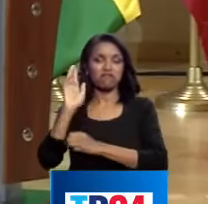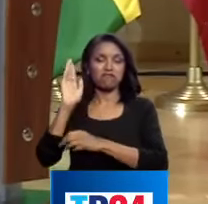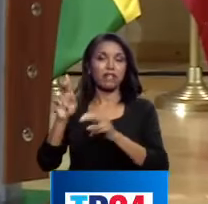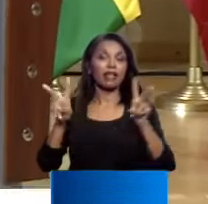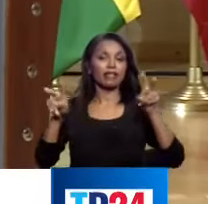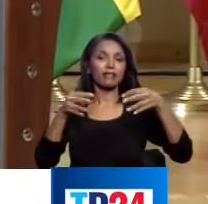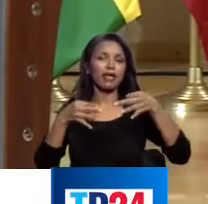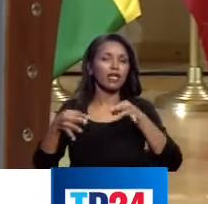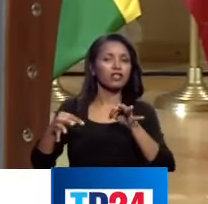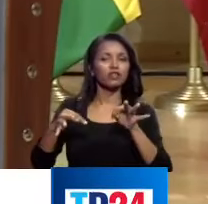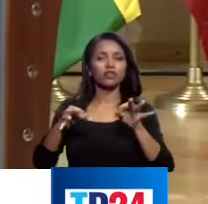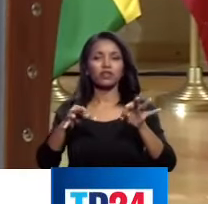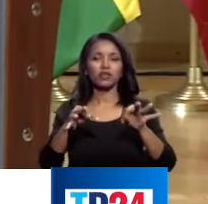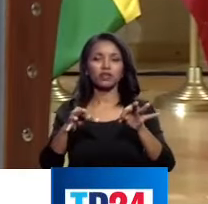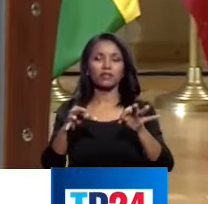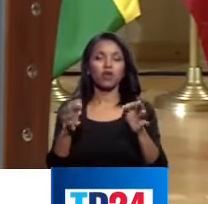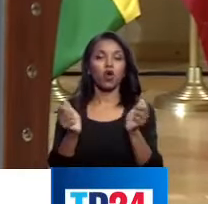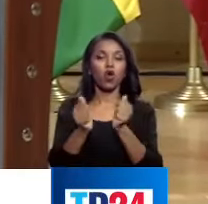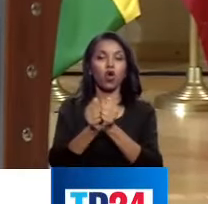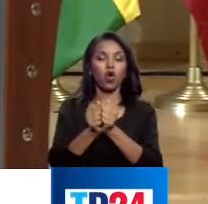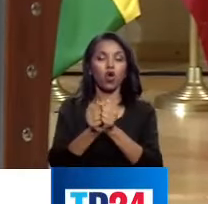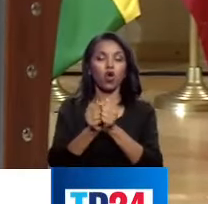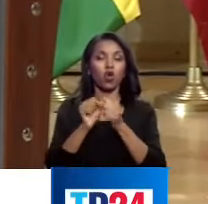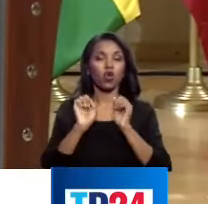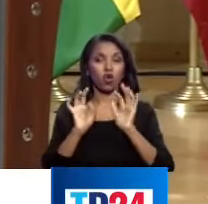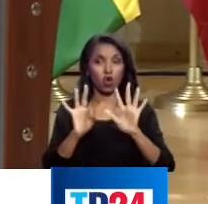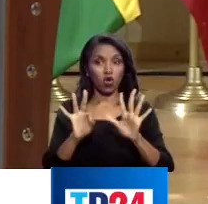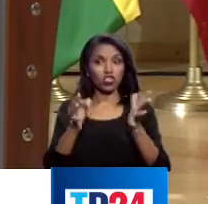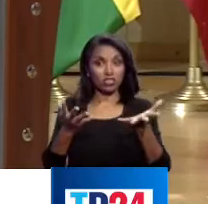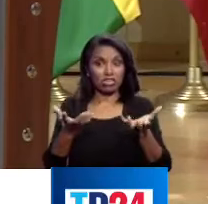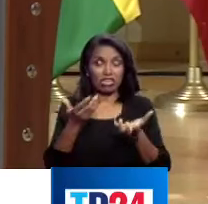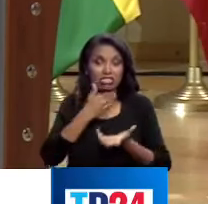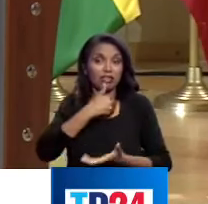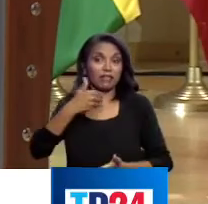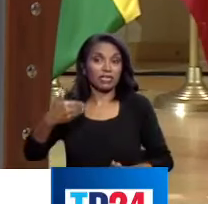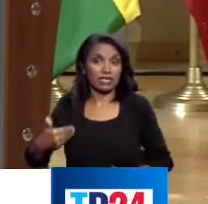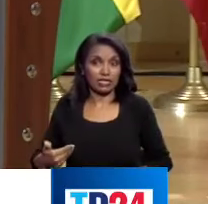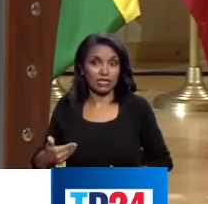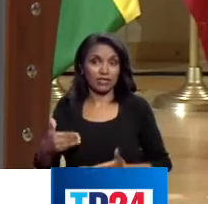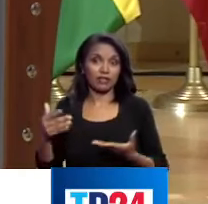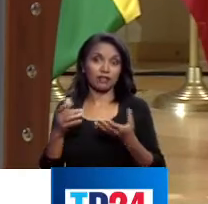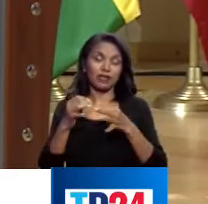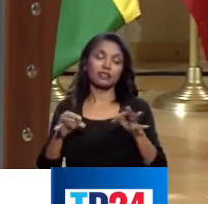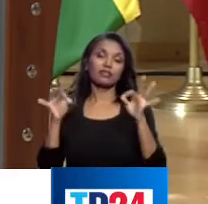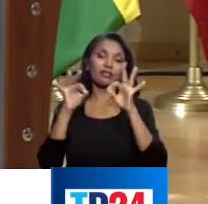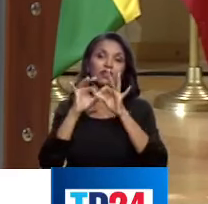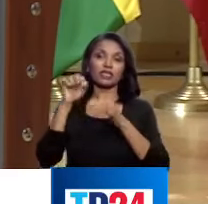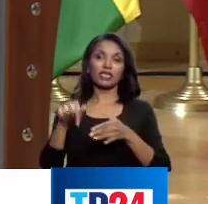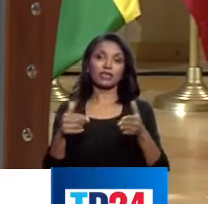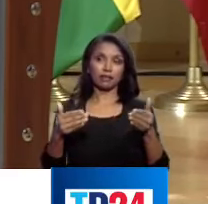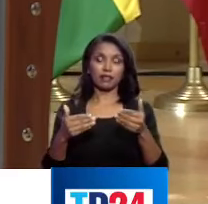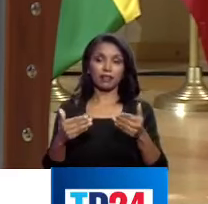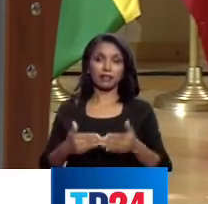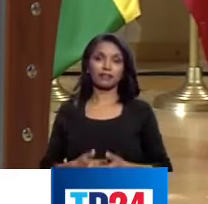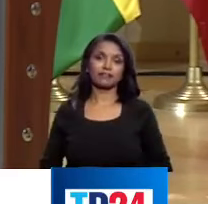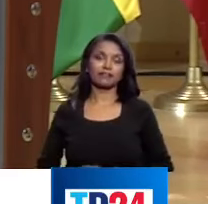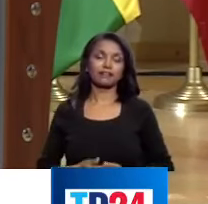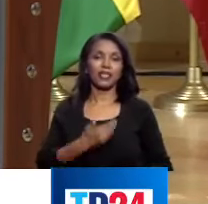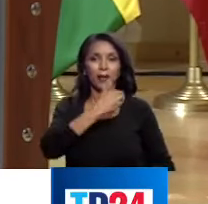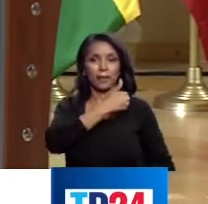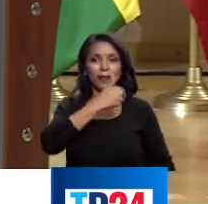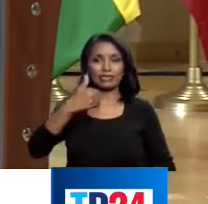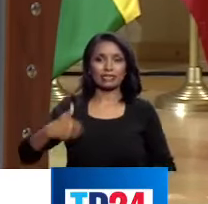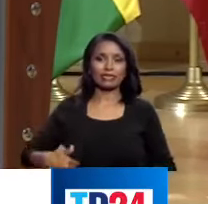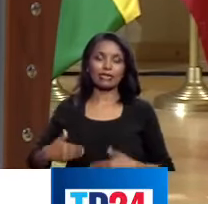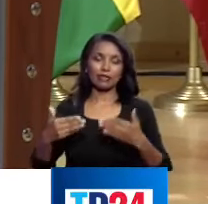tema turismo junto a los candidatos que buscan alcanzar el cargo más importante del país, presidente